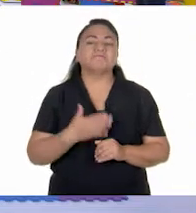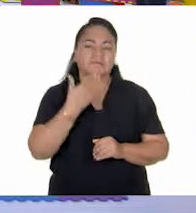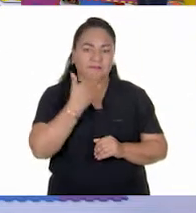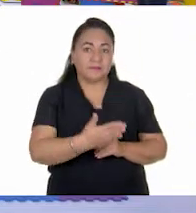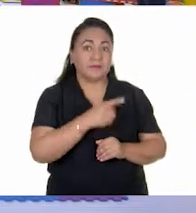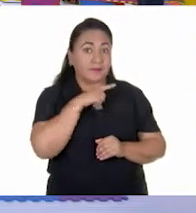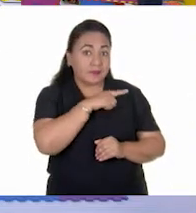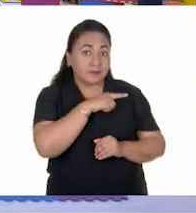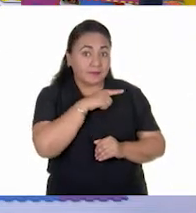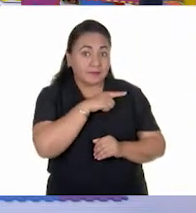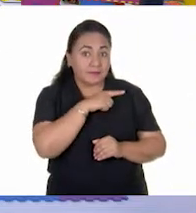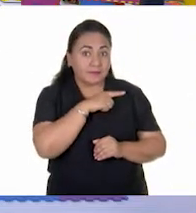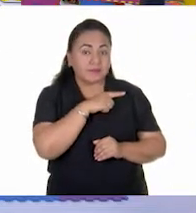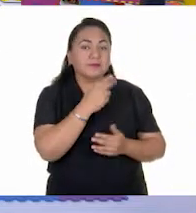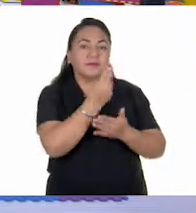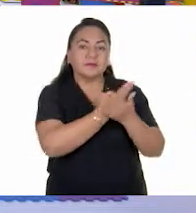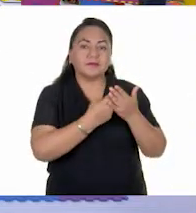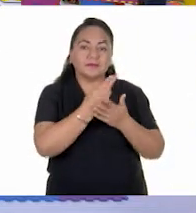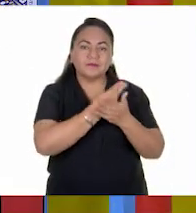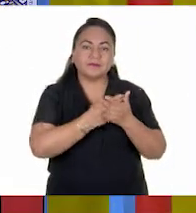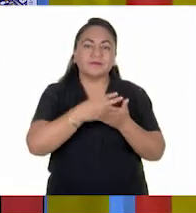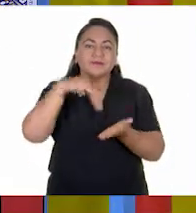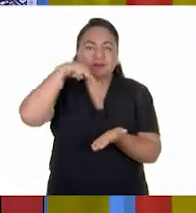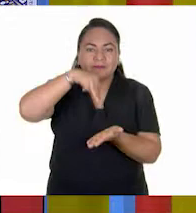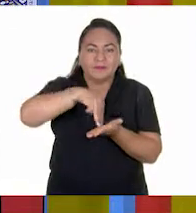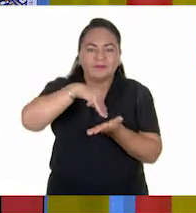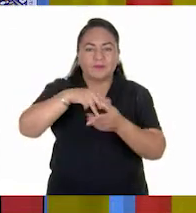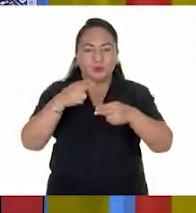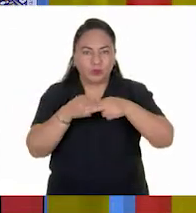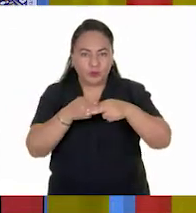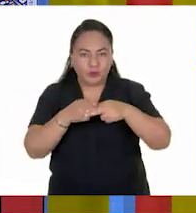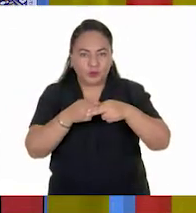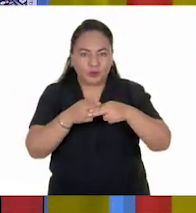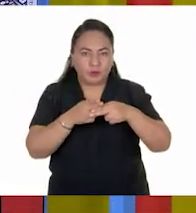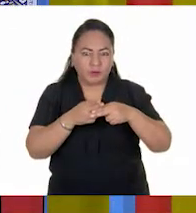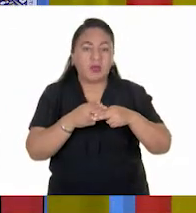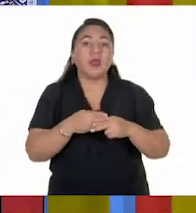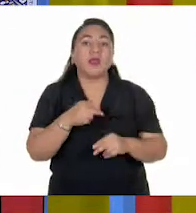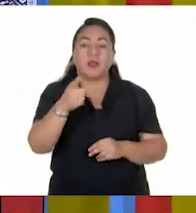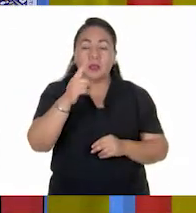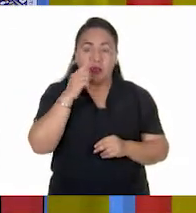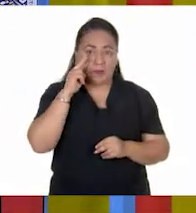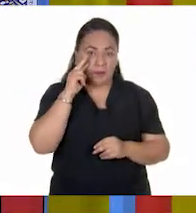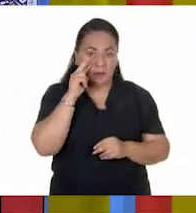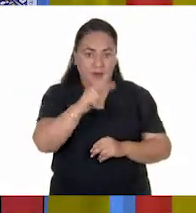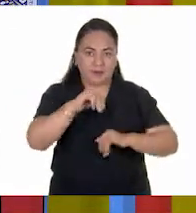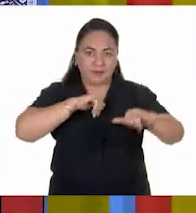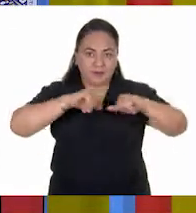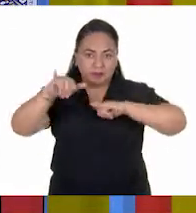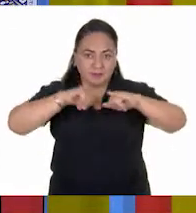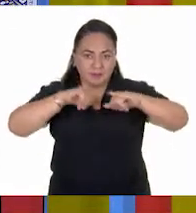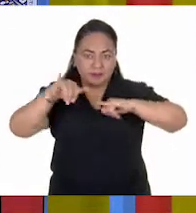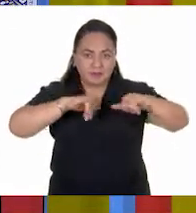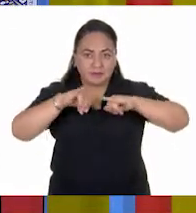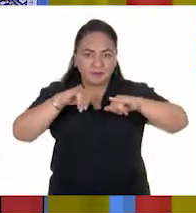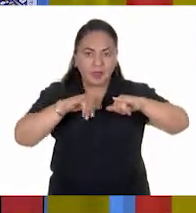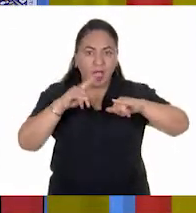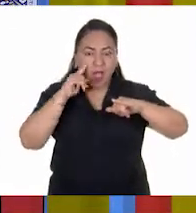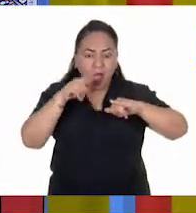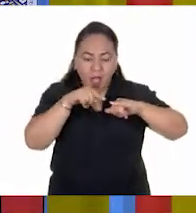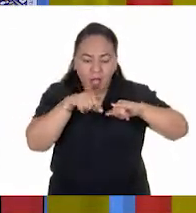dibujó unos cubiertos y si ustedes pueden observar, el croquis empieza a